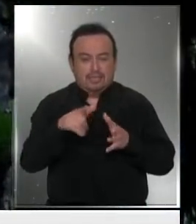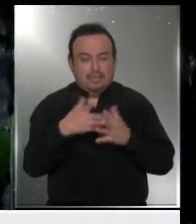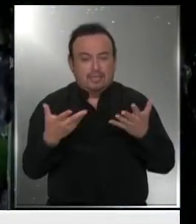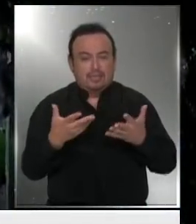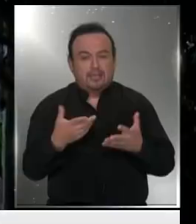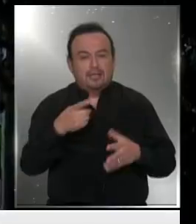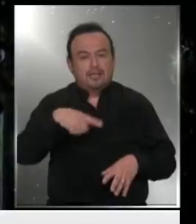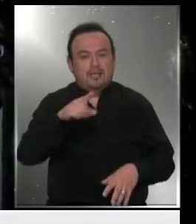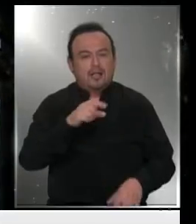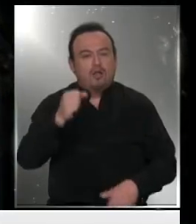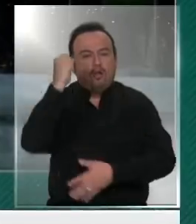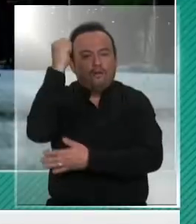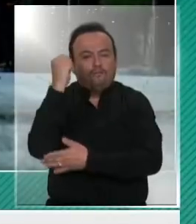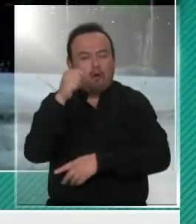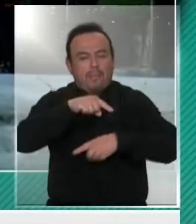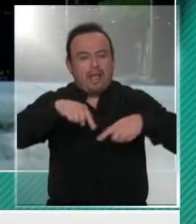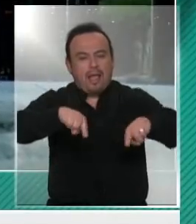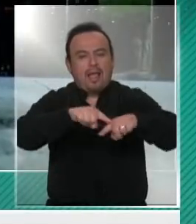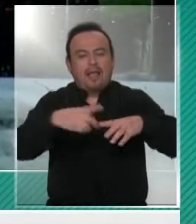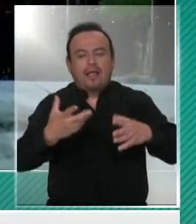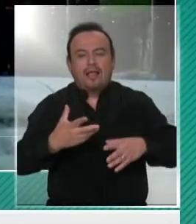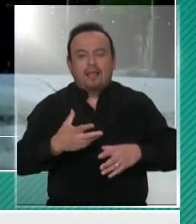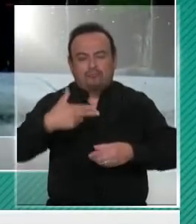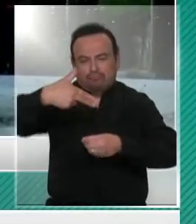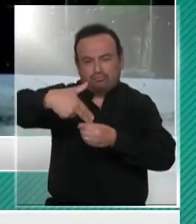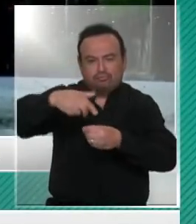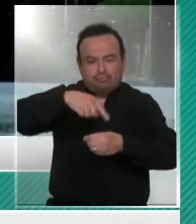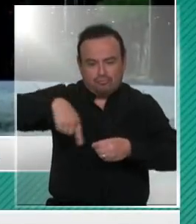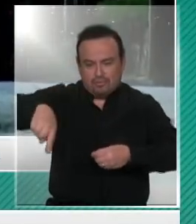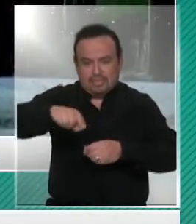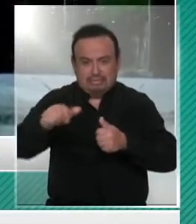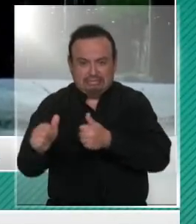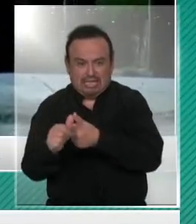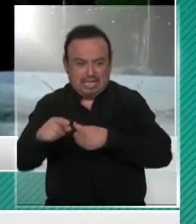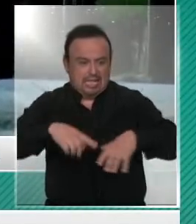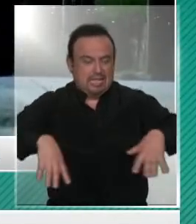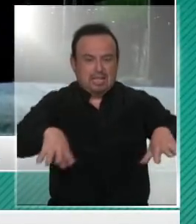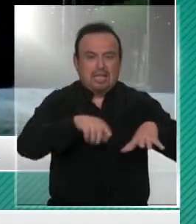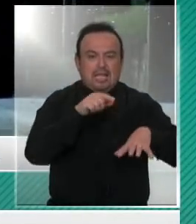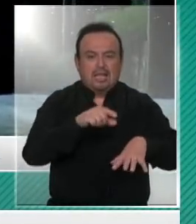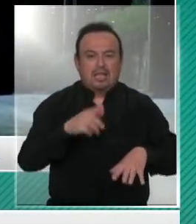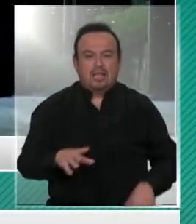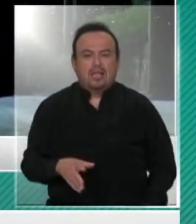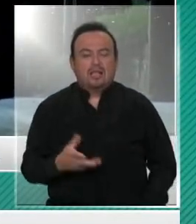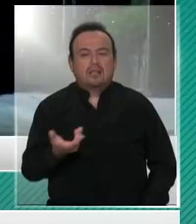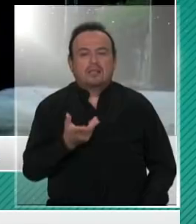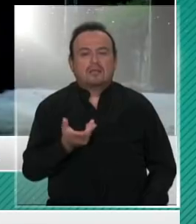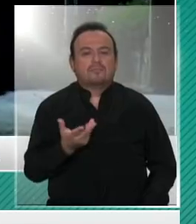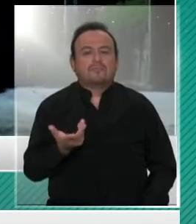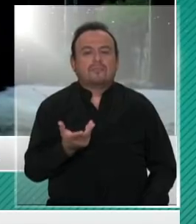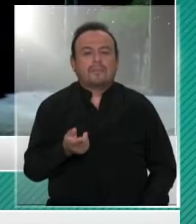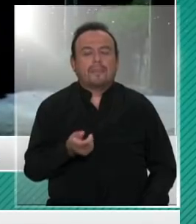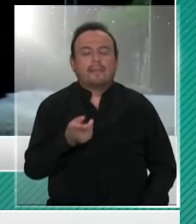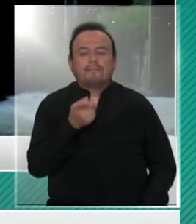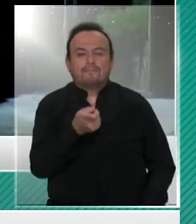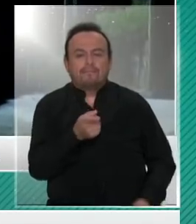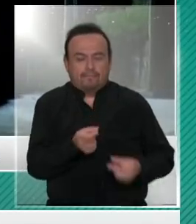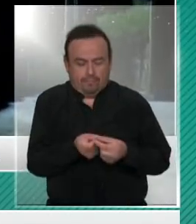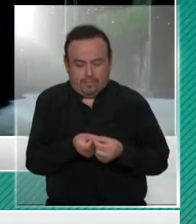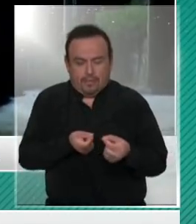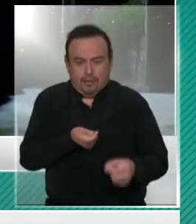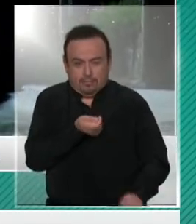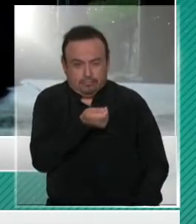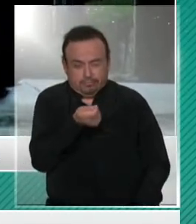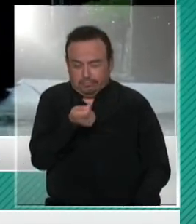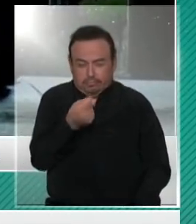bastante conocida, y obviamente lo que se ha ido haciendo bastante común, estos punteros láser, puntero láser, bien digo, para finalmente quitarle